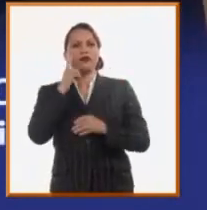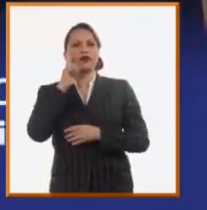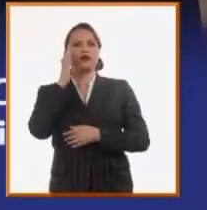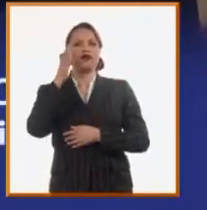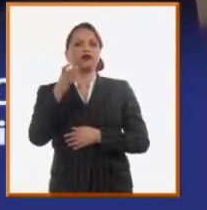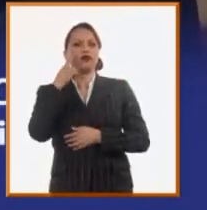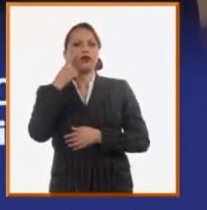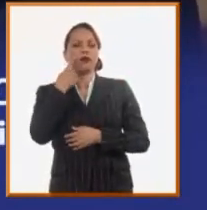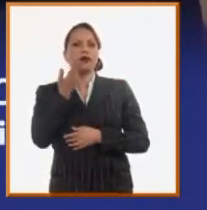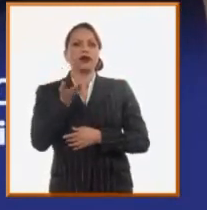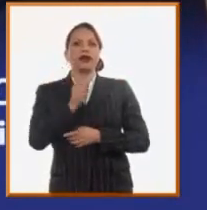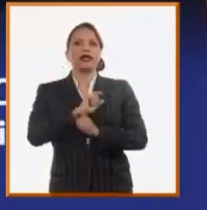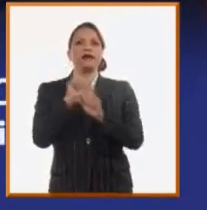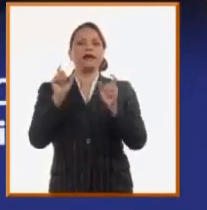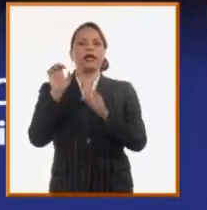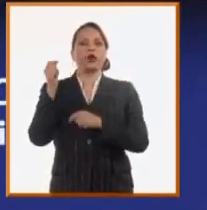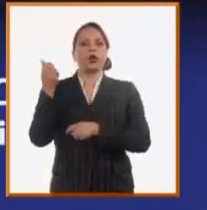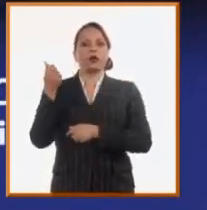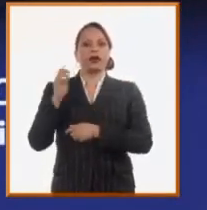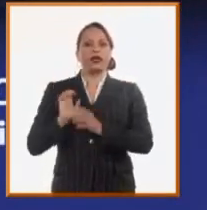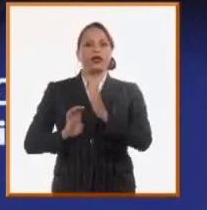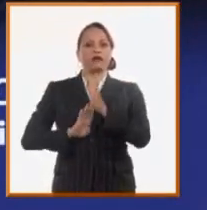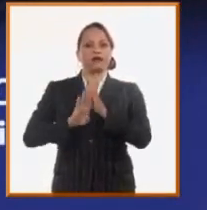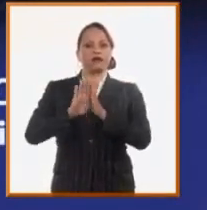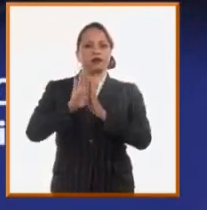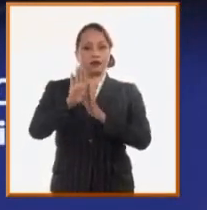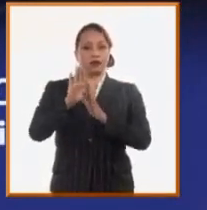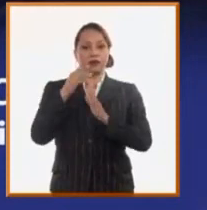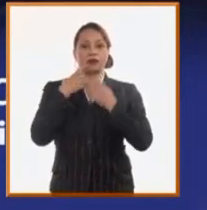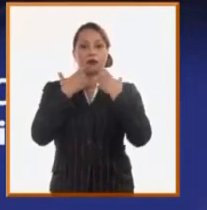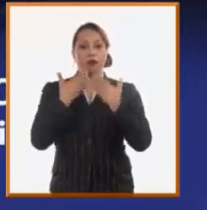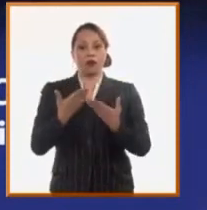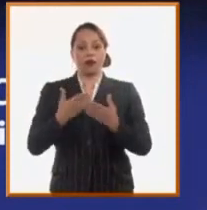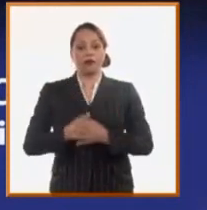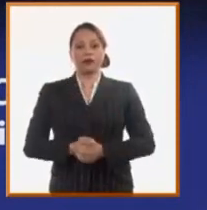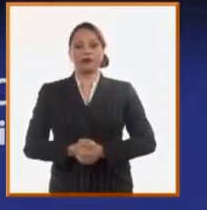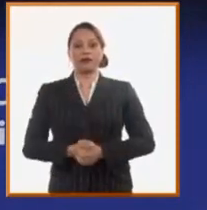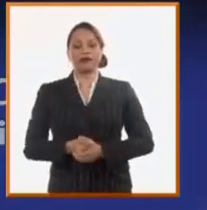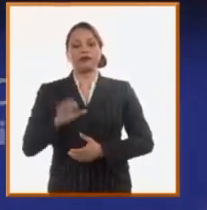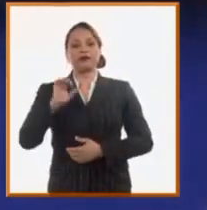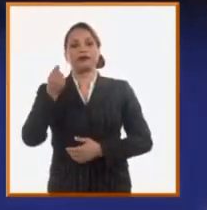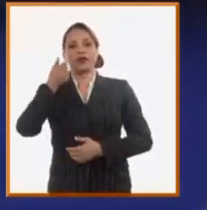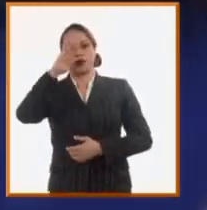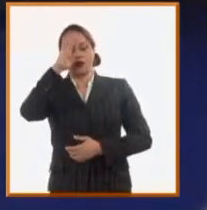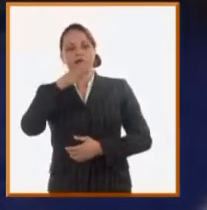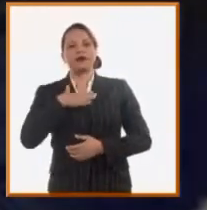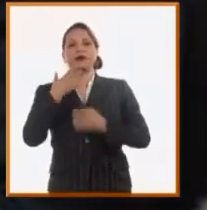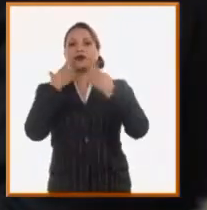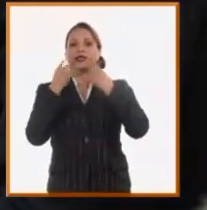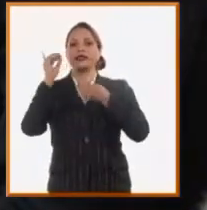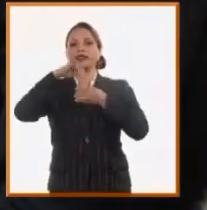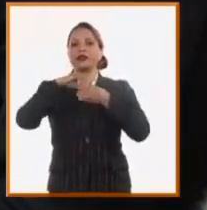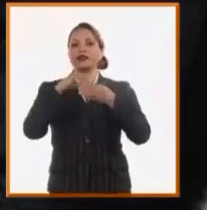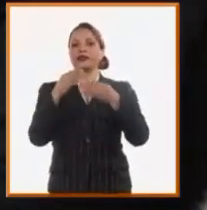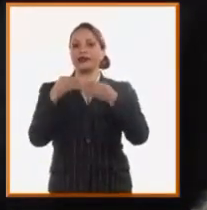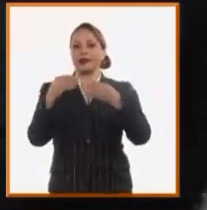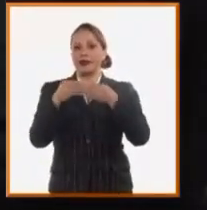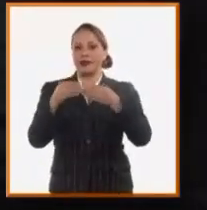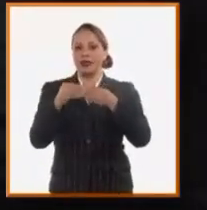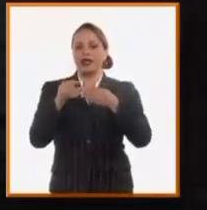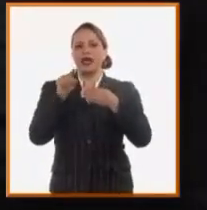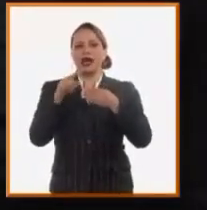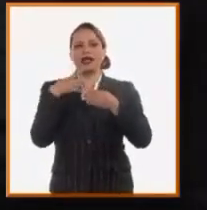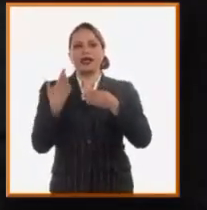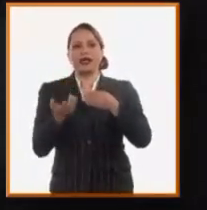independiente por el impacto que tiene en la economía y el papel que juega como locomotora de la economía nuestra y la importancia que tienen los ingresos en divisas, se va